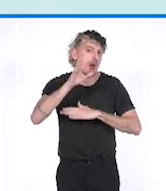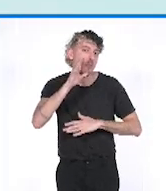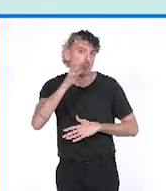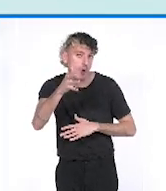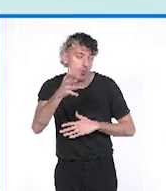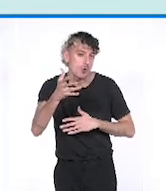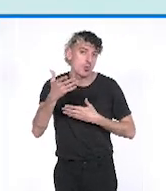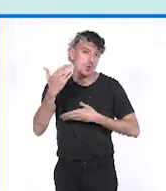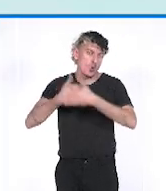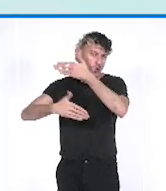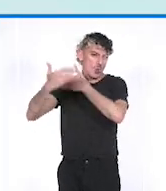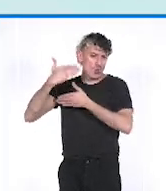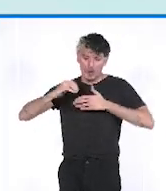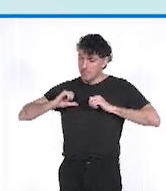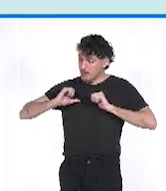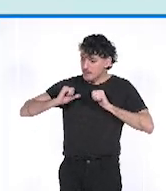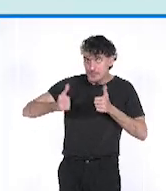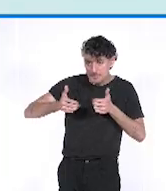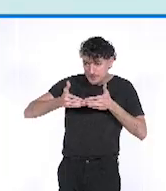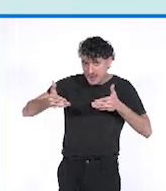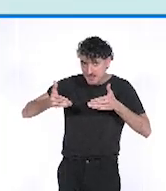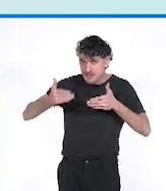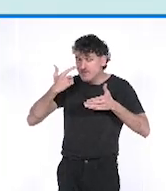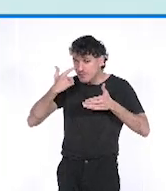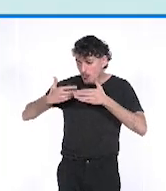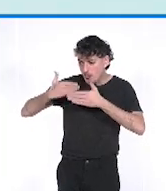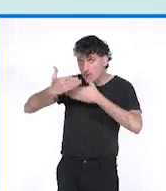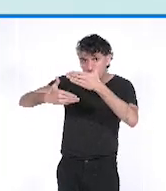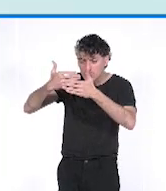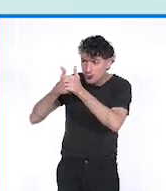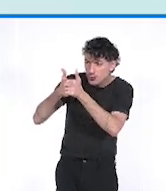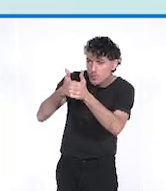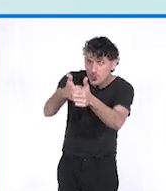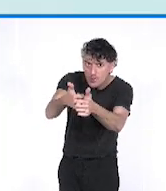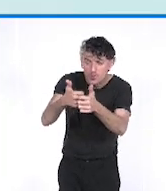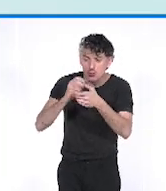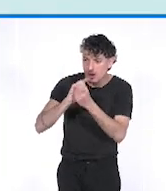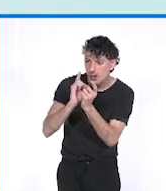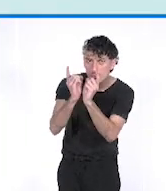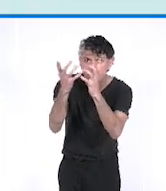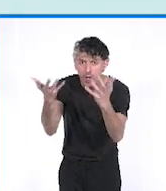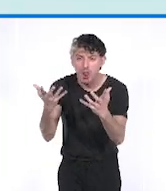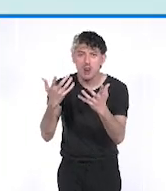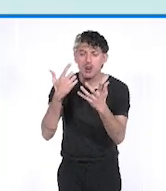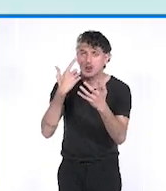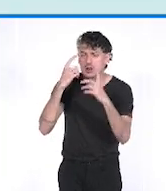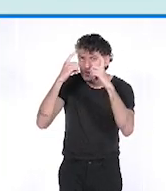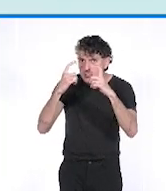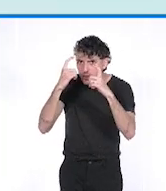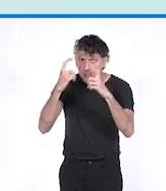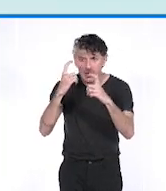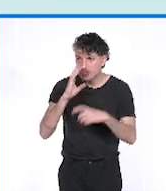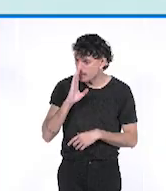eh siguiendo el proceso y viendo Cuáles eran los cambios Cuáles seran los problemas dando alertas de cosas para intentar en tiempo real